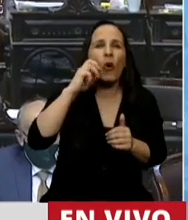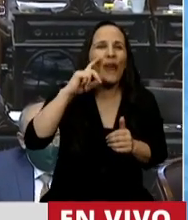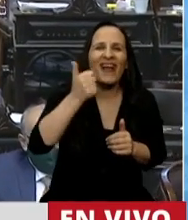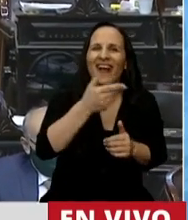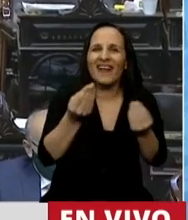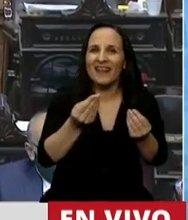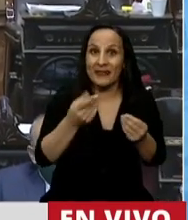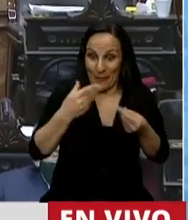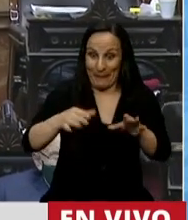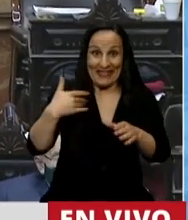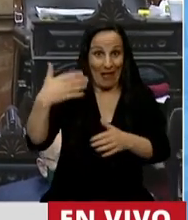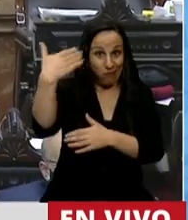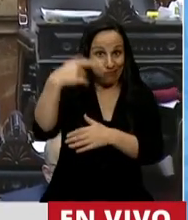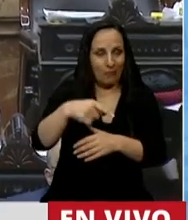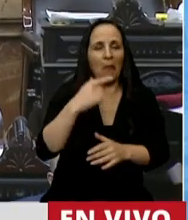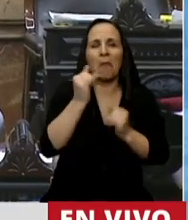con la que comencé